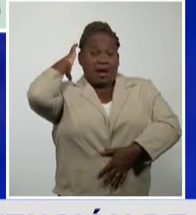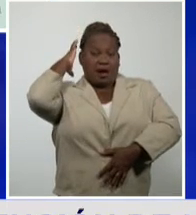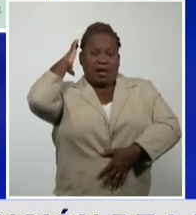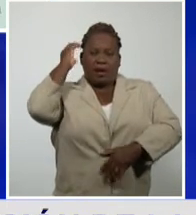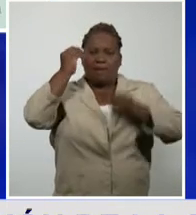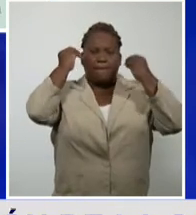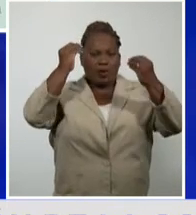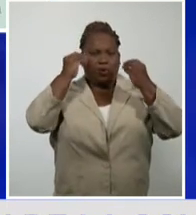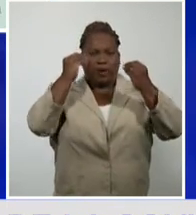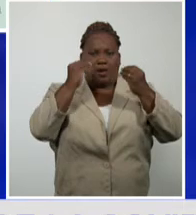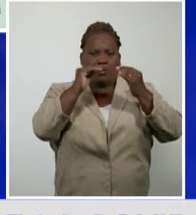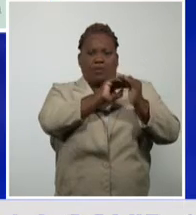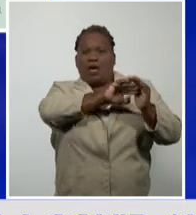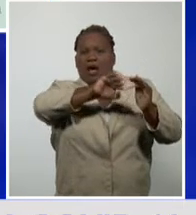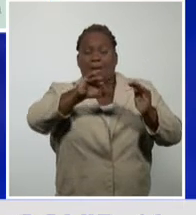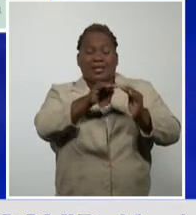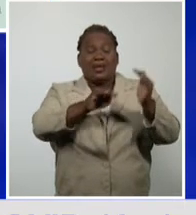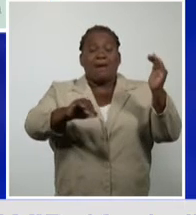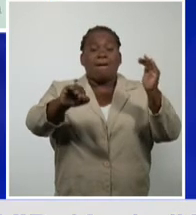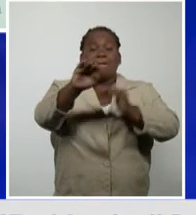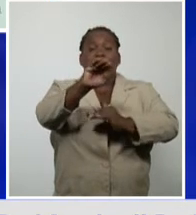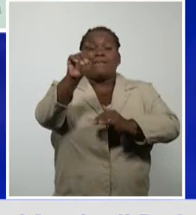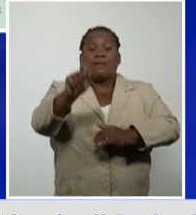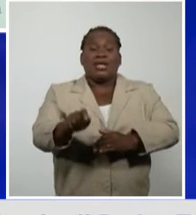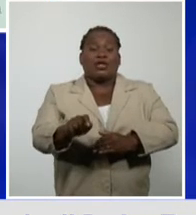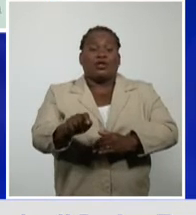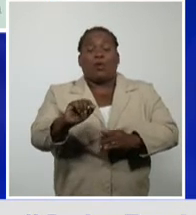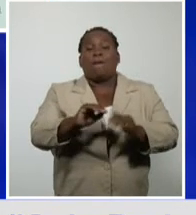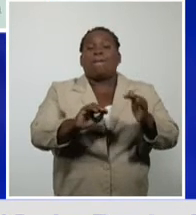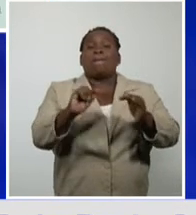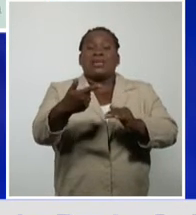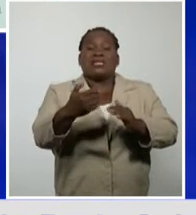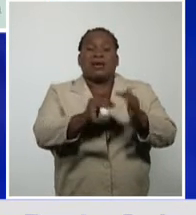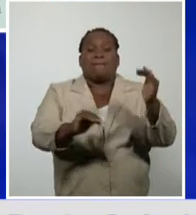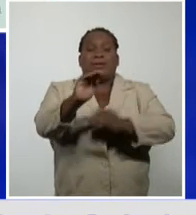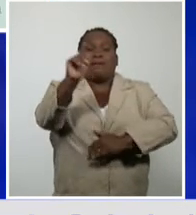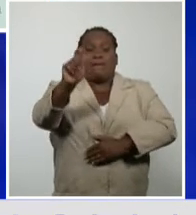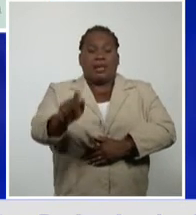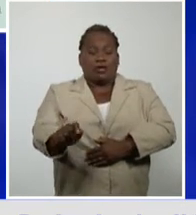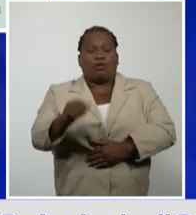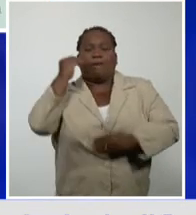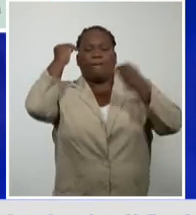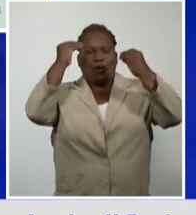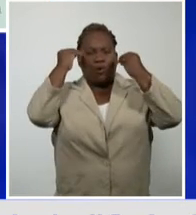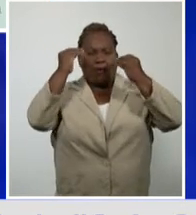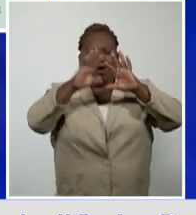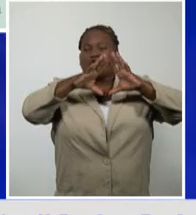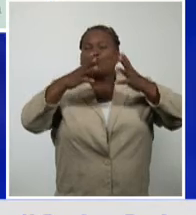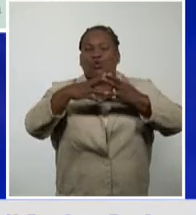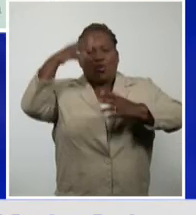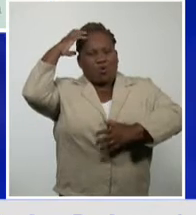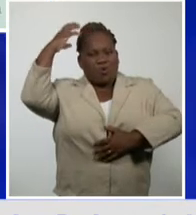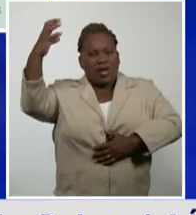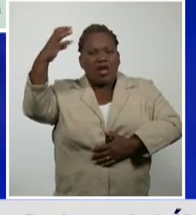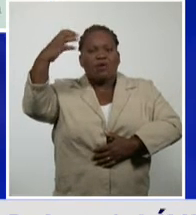primer ministro, viceprimer ministro y todo el Estado y gobierno cubano.